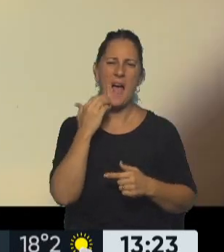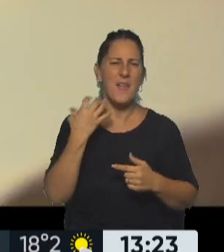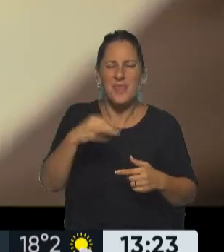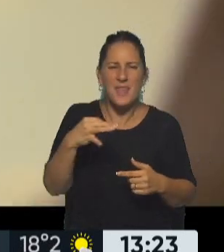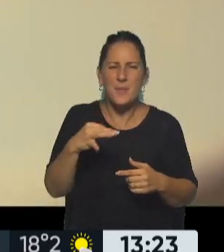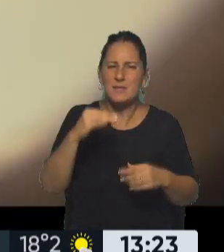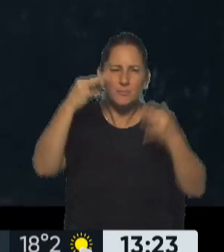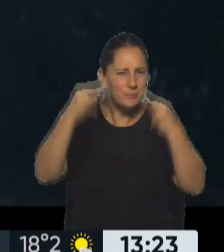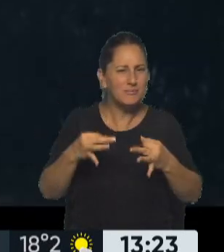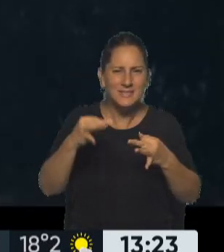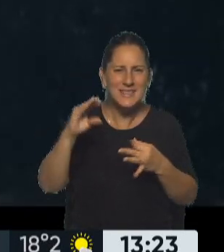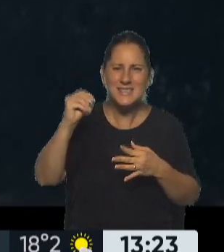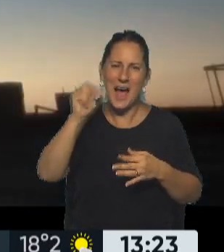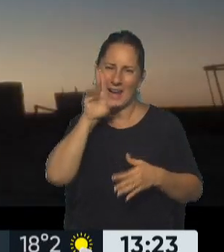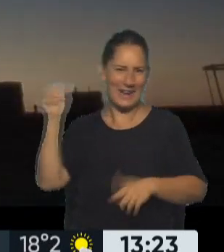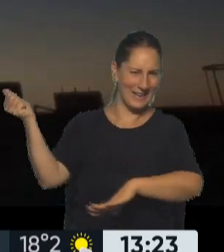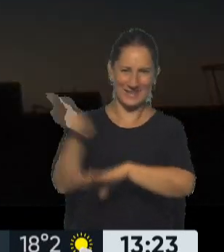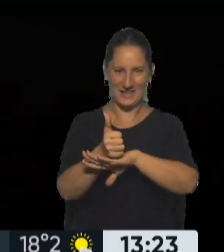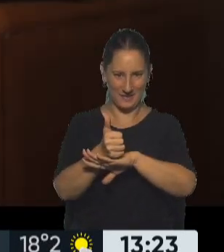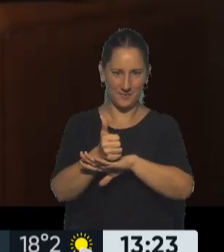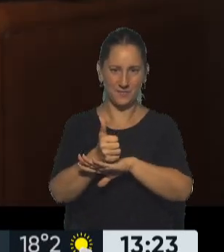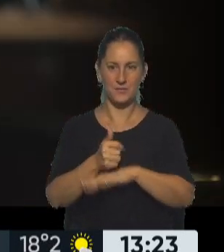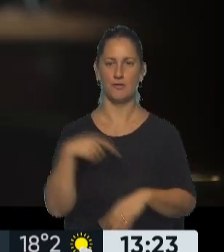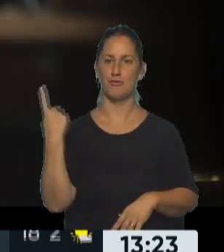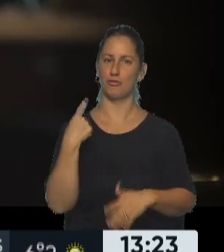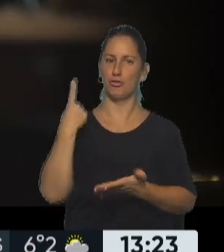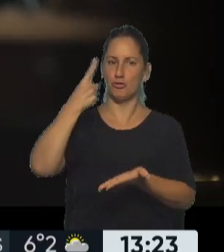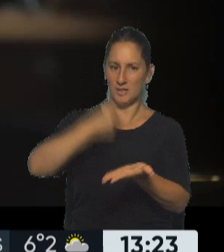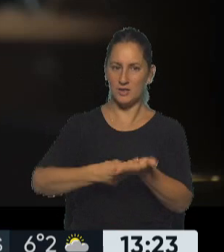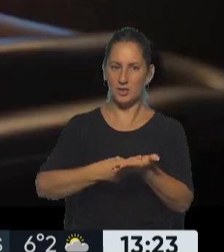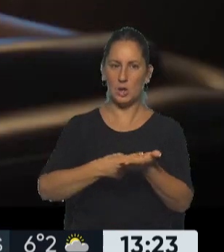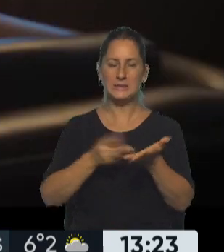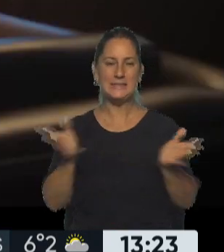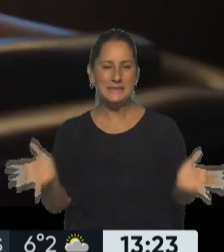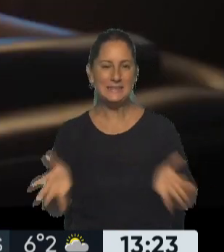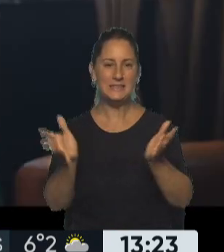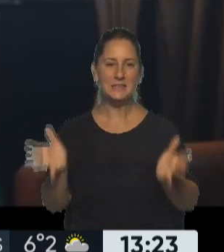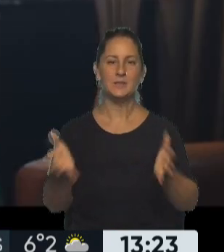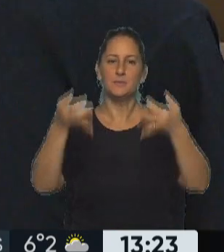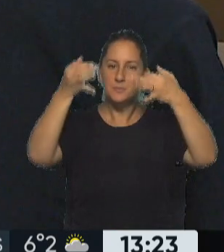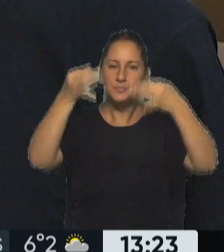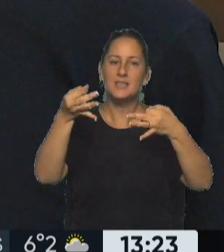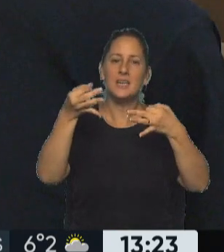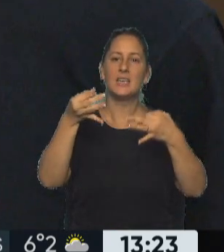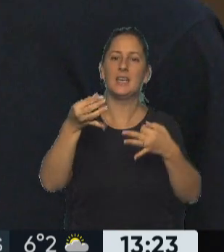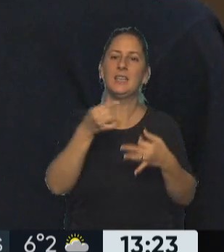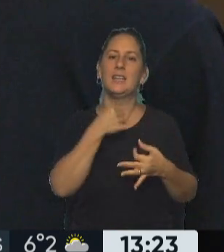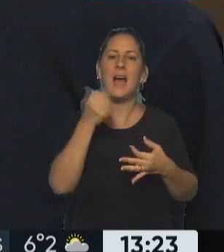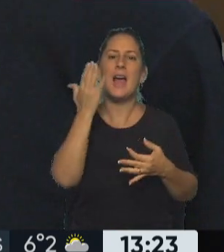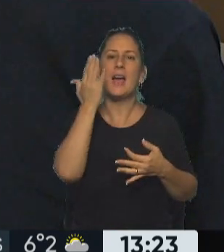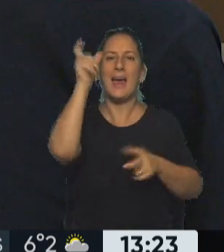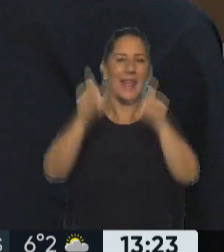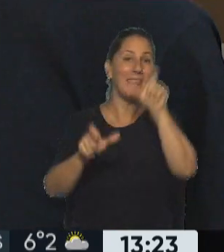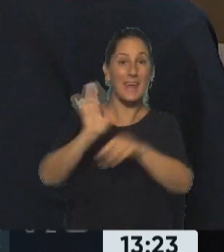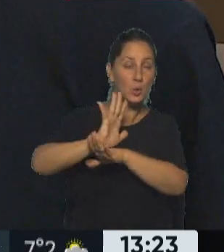tiene que ser Charlie. Una decisión que nosotros impulsamos mucho, que fue prácticamente intentar que sean todas caras nuevas